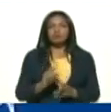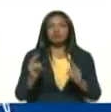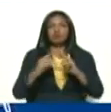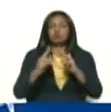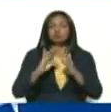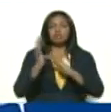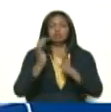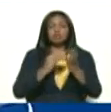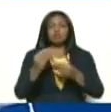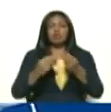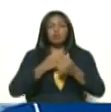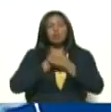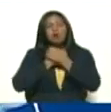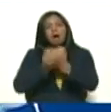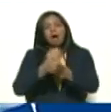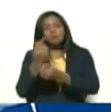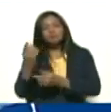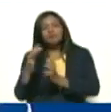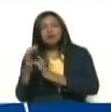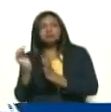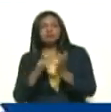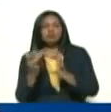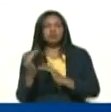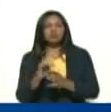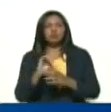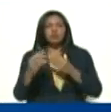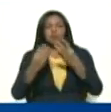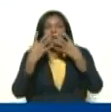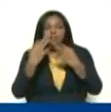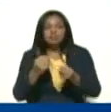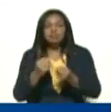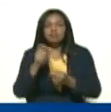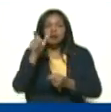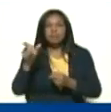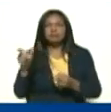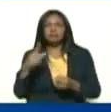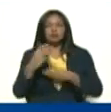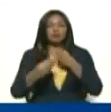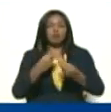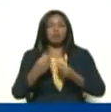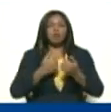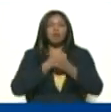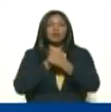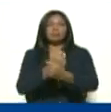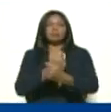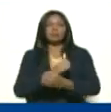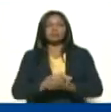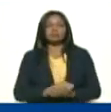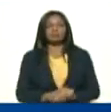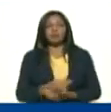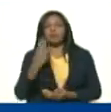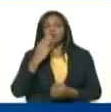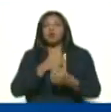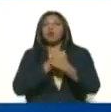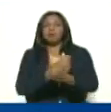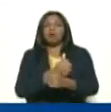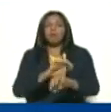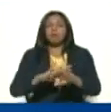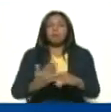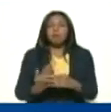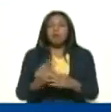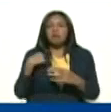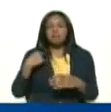conoce a Jesús, ¿cómo lo vamos a, cómo vamos a entender el personaje y cómo lo vamos a amar? Si tal, de repente lo amamos desde lo dogmático, desde